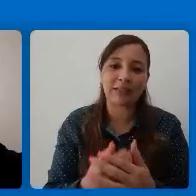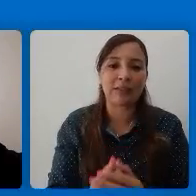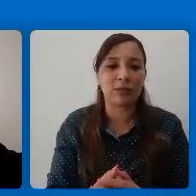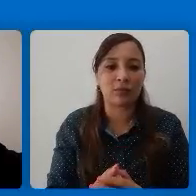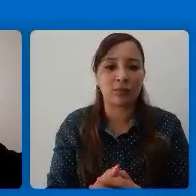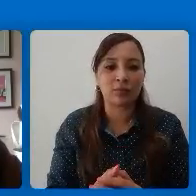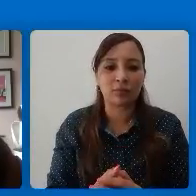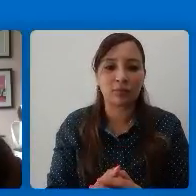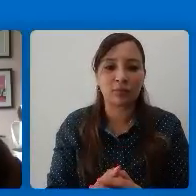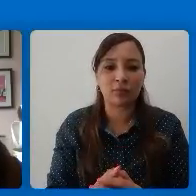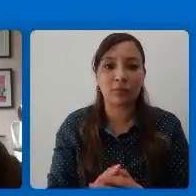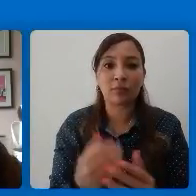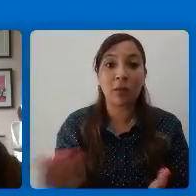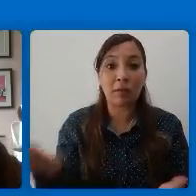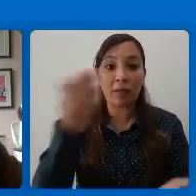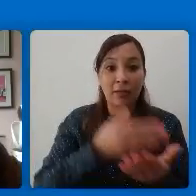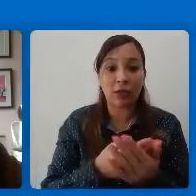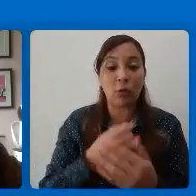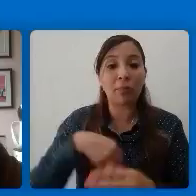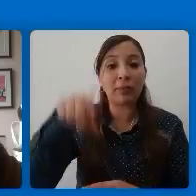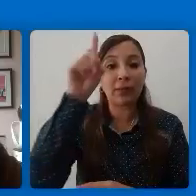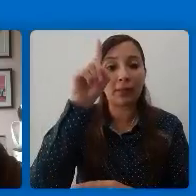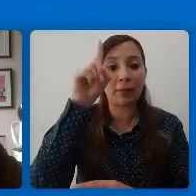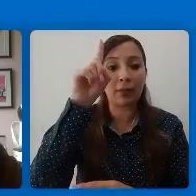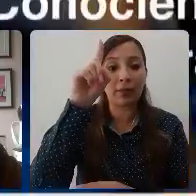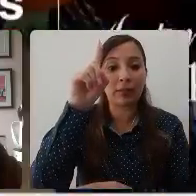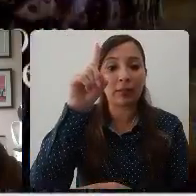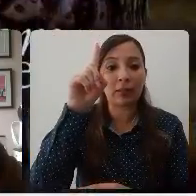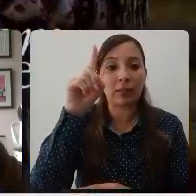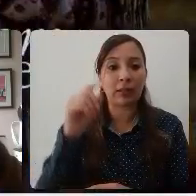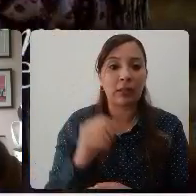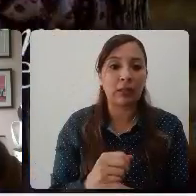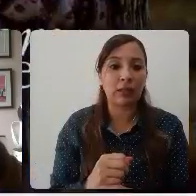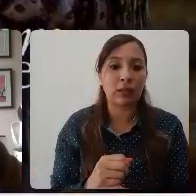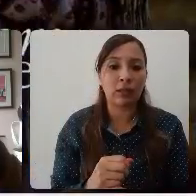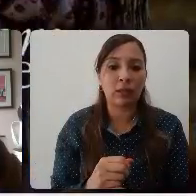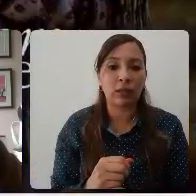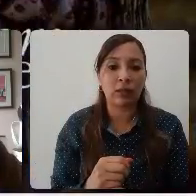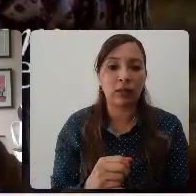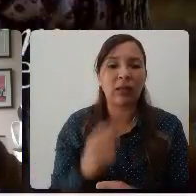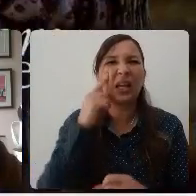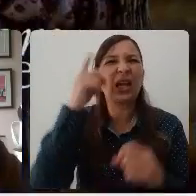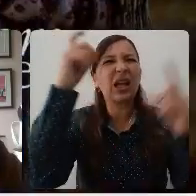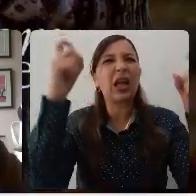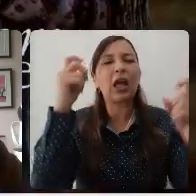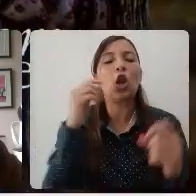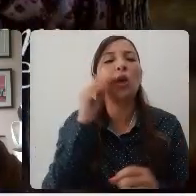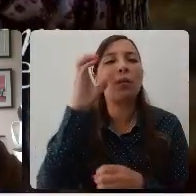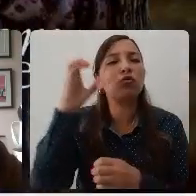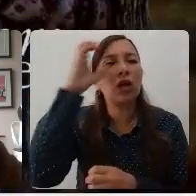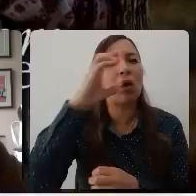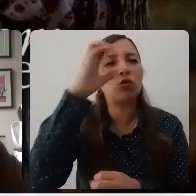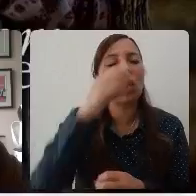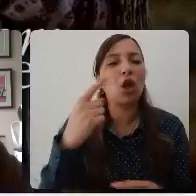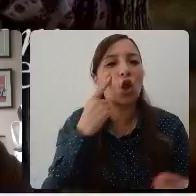vamos a comenzar con esta primera parte del evento que es el bloque inicial que justamente nos enfocaremos en conocer